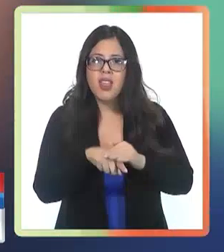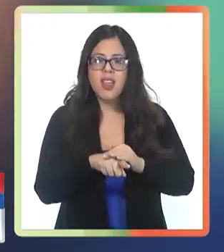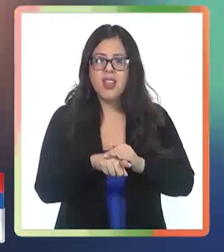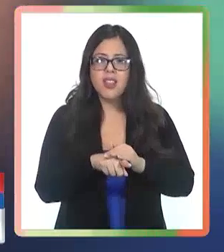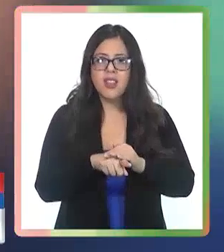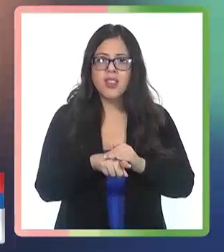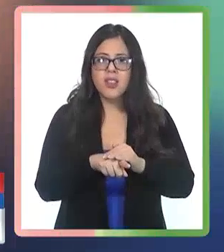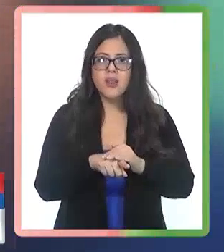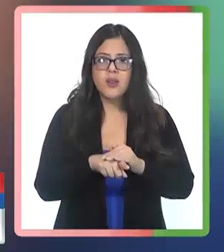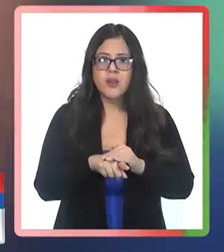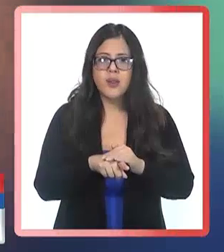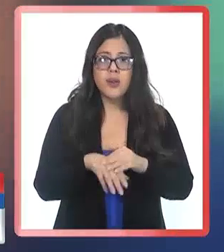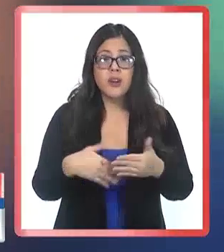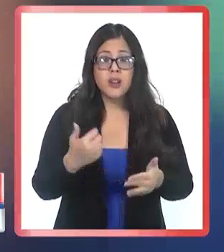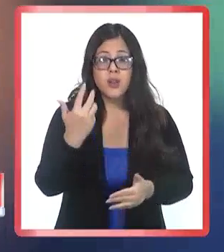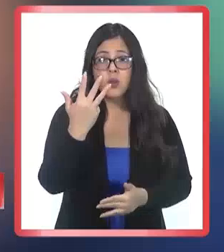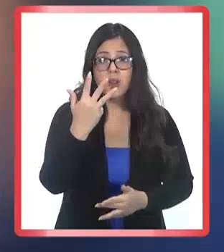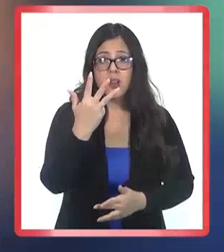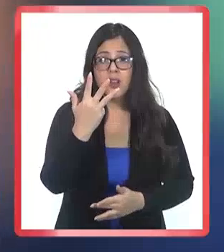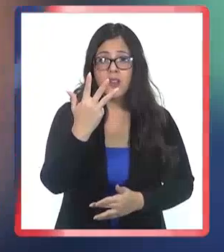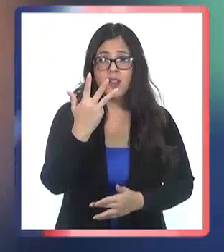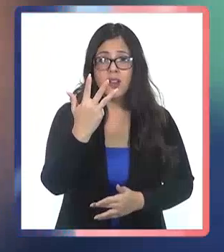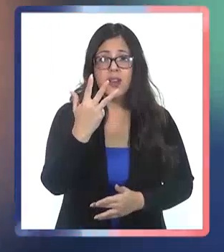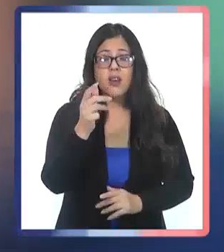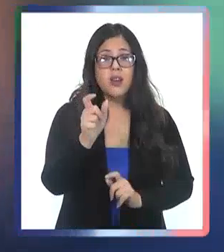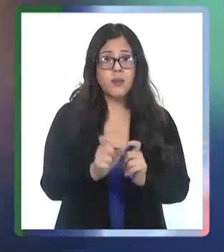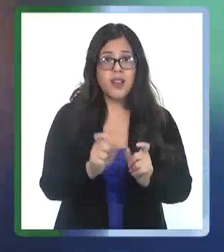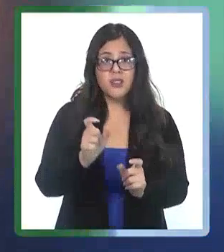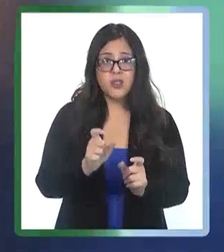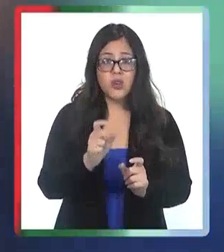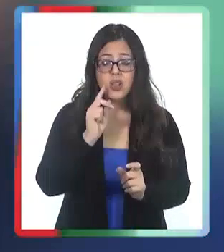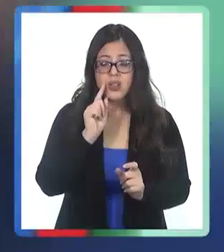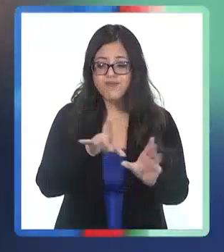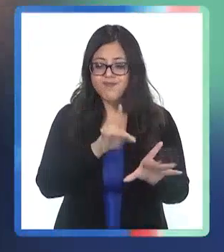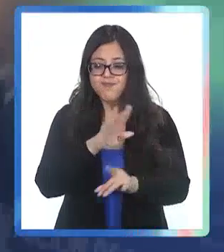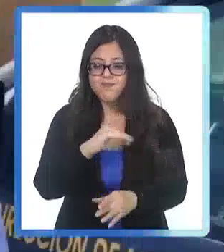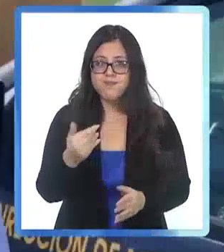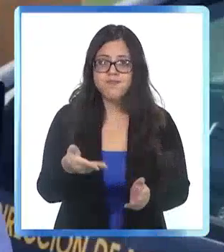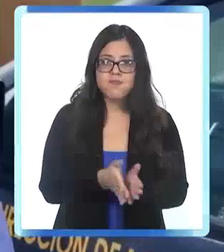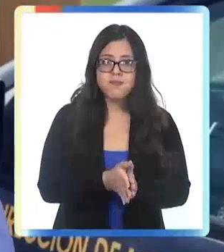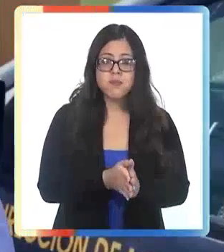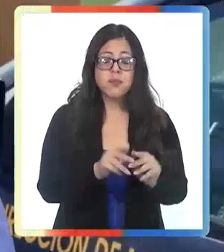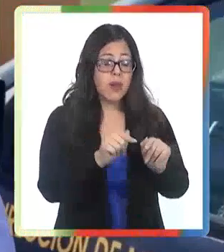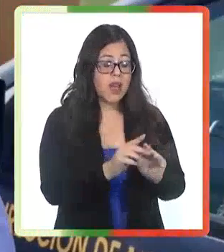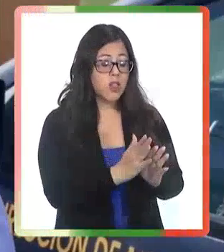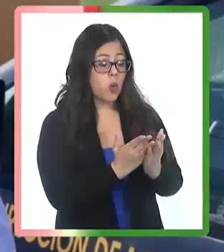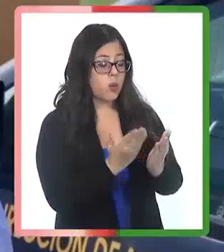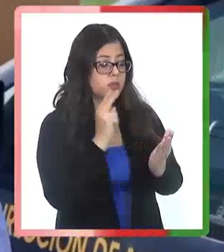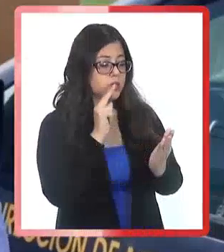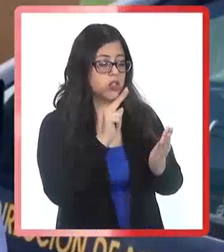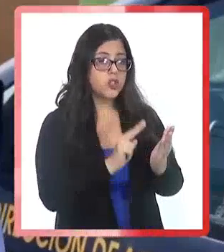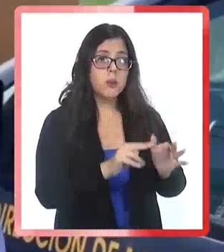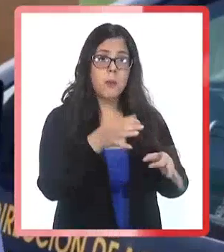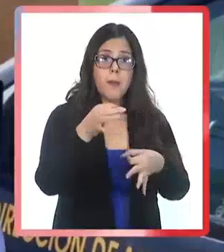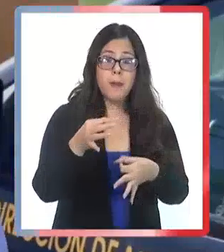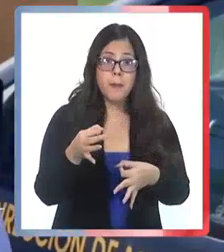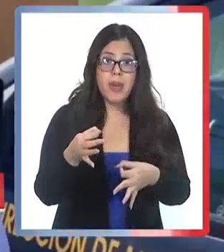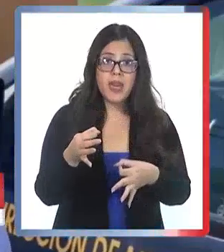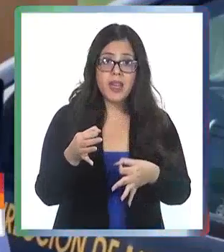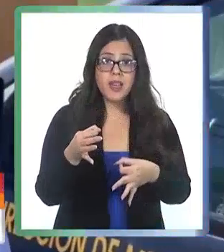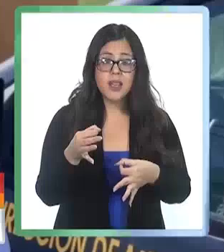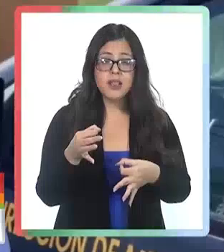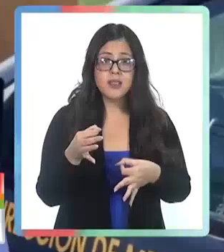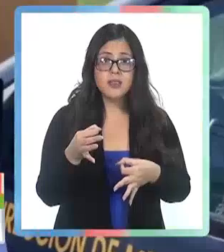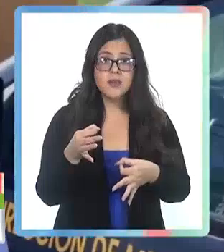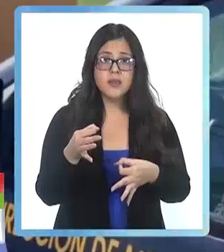Tenemos hasta el momento 9 personas que se han encontrado fallecidas. Se encontró la documentación, papeles que estaban ahí,